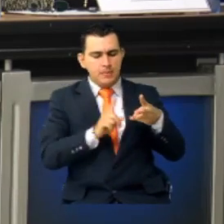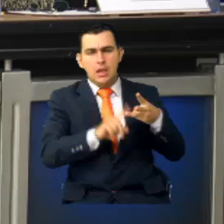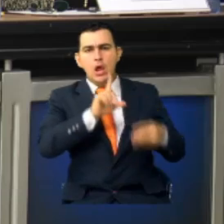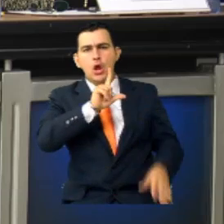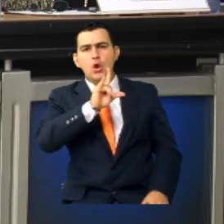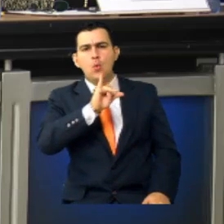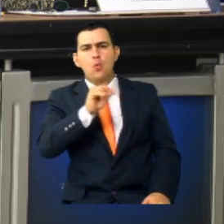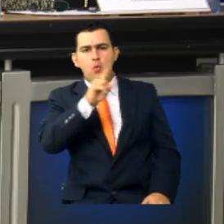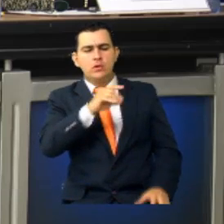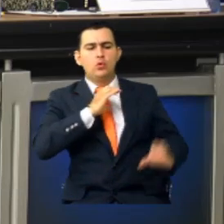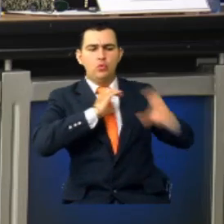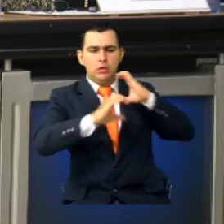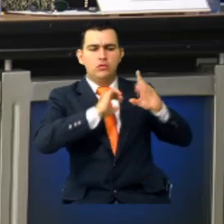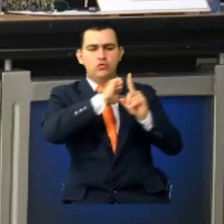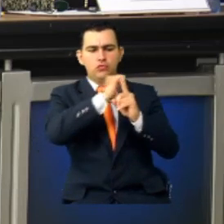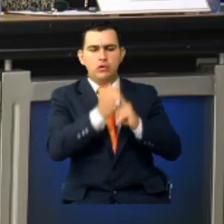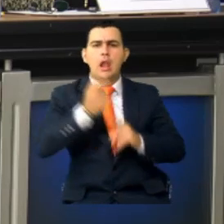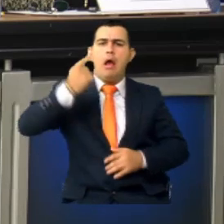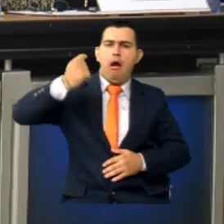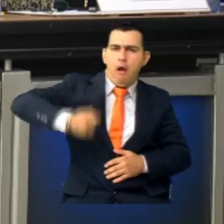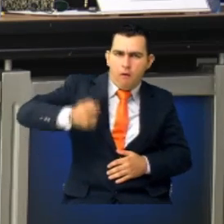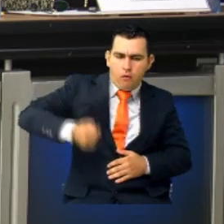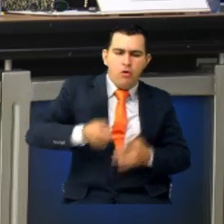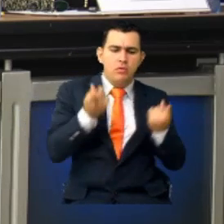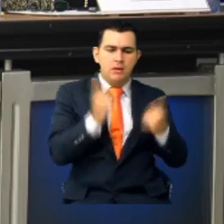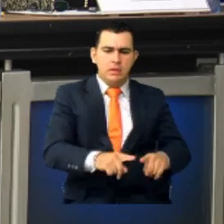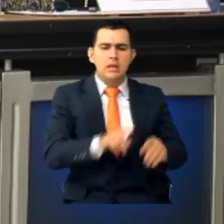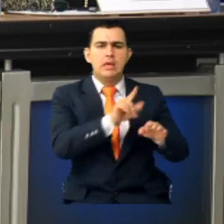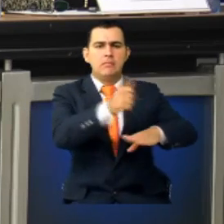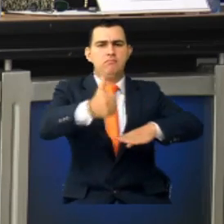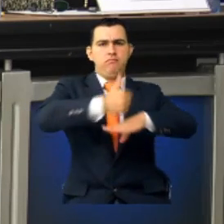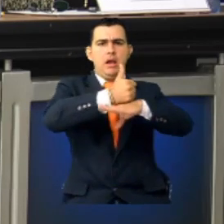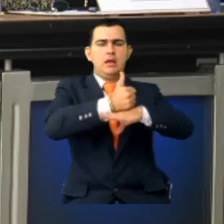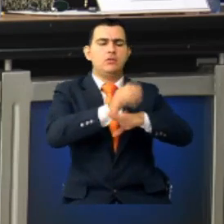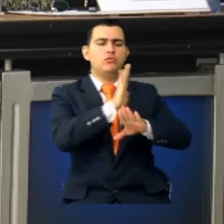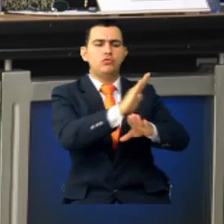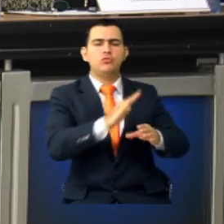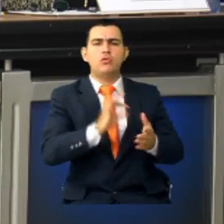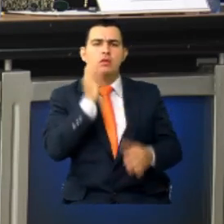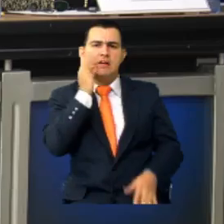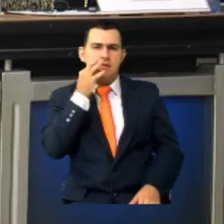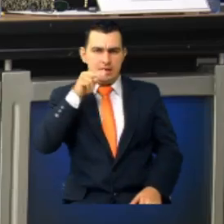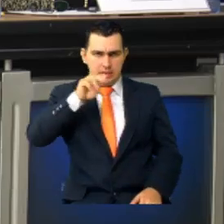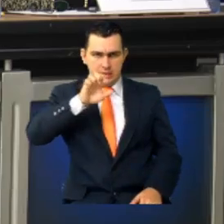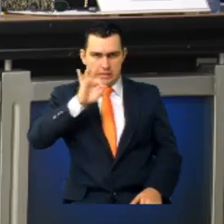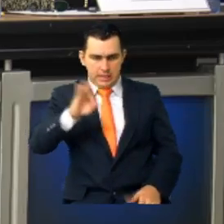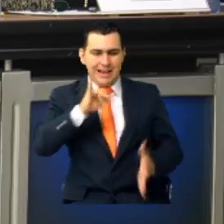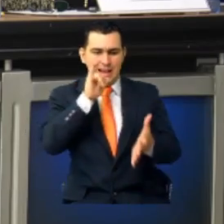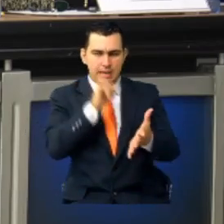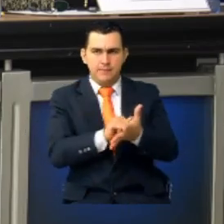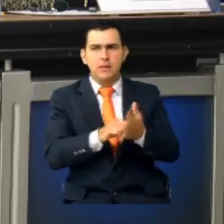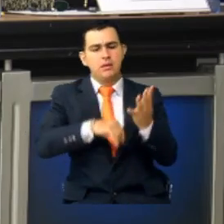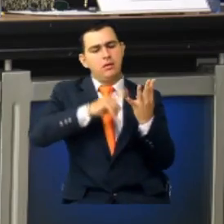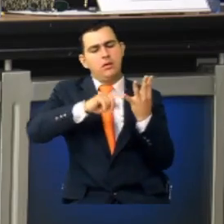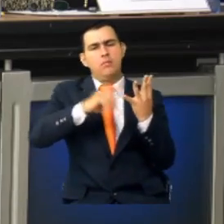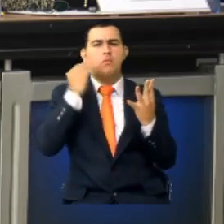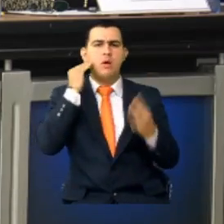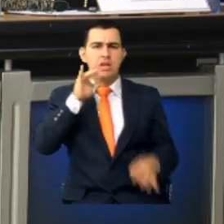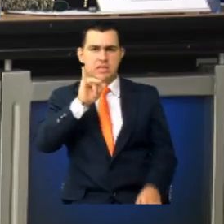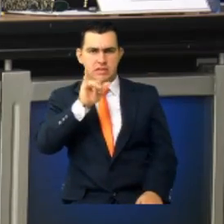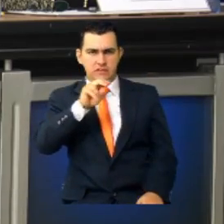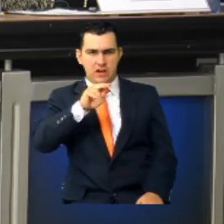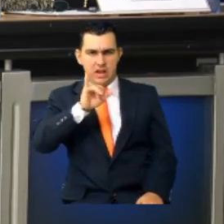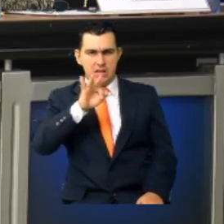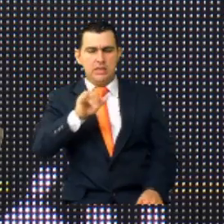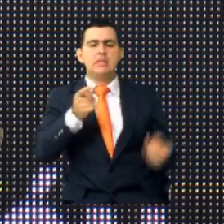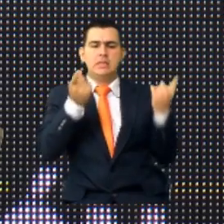comunicador social y abogado, director del programa Cafenet. Y a Yanit Rueda Navarro, comunicadora social organizacional, quien es la directora de